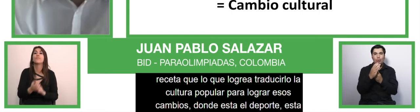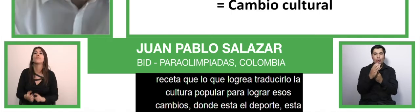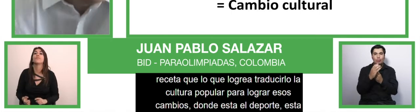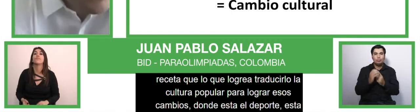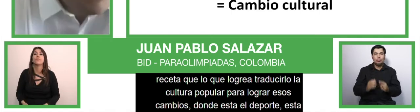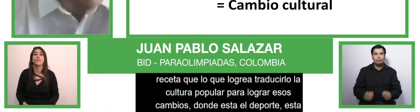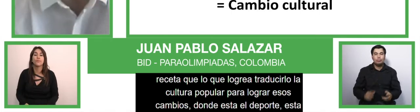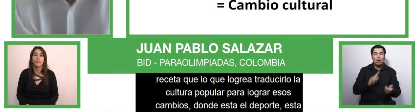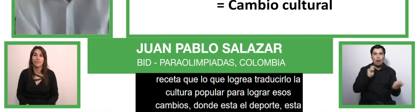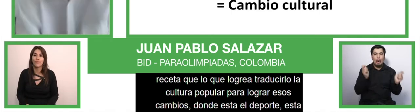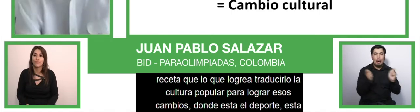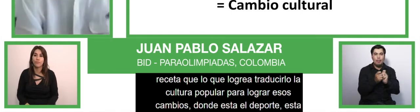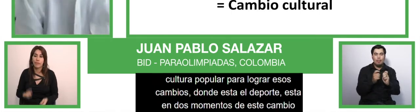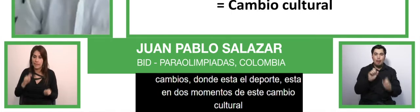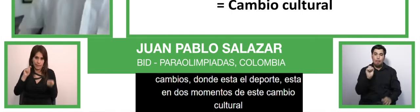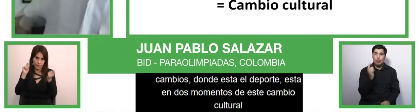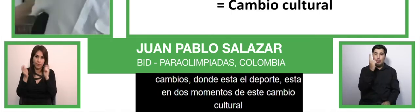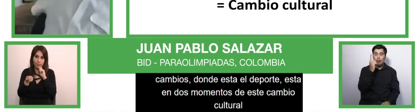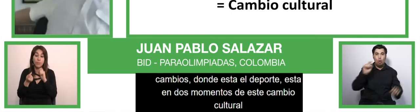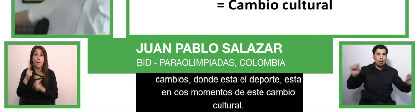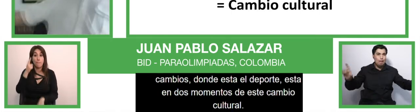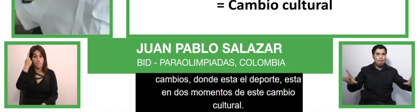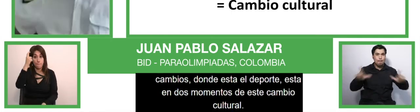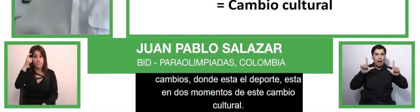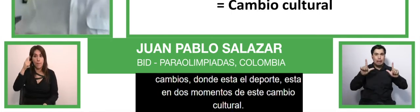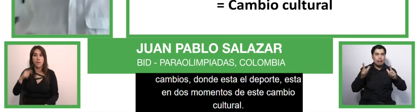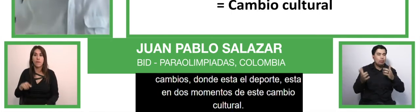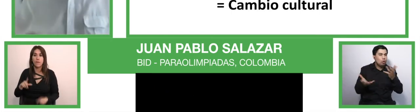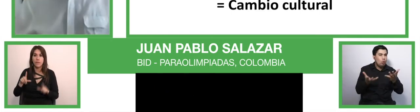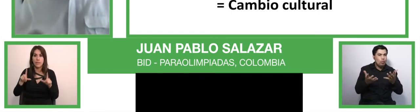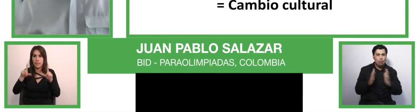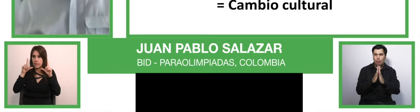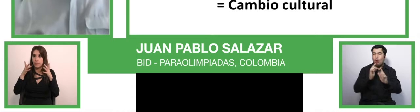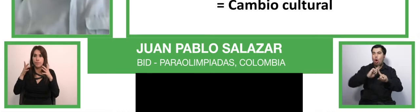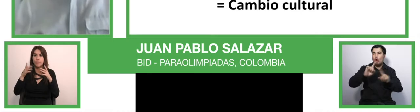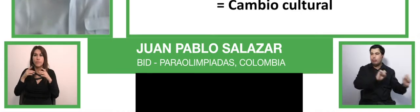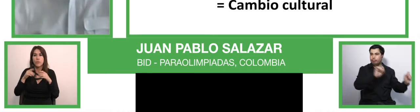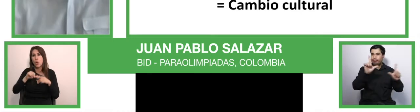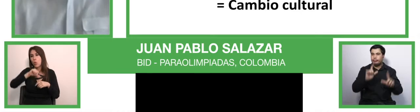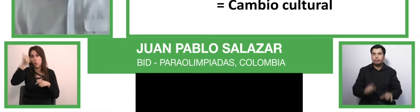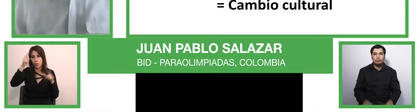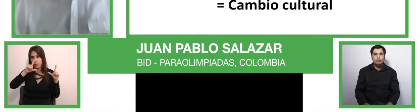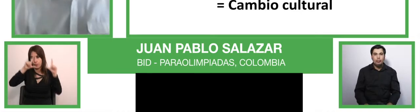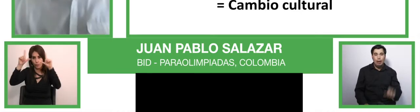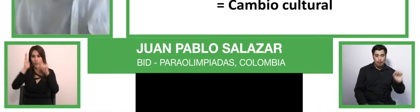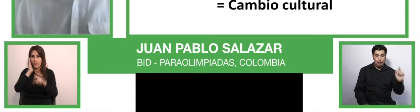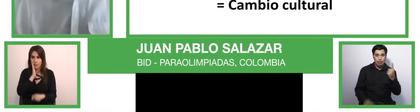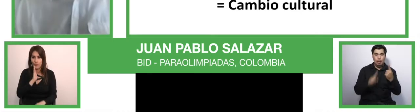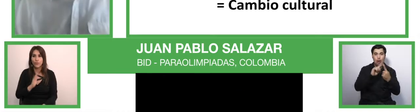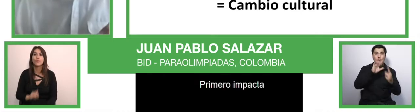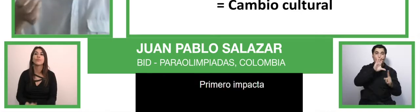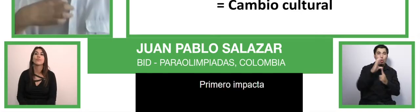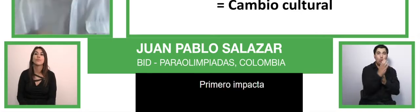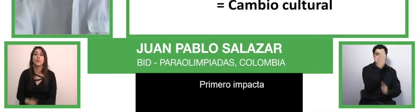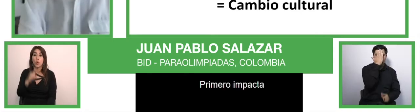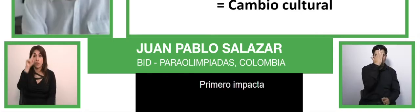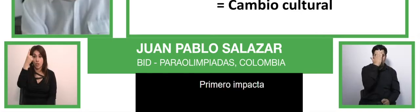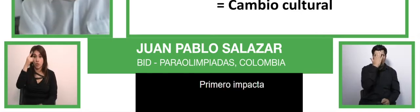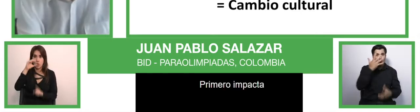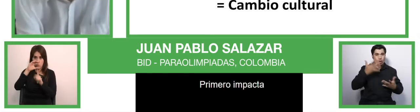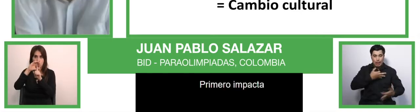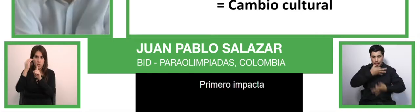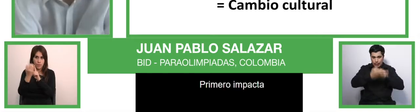Primero impacta la cultura popular, es decir, el